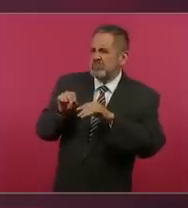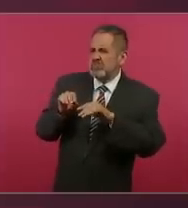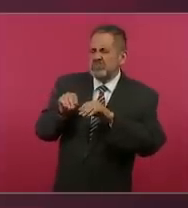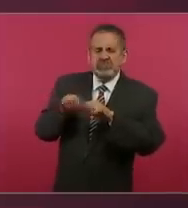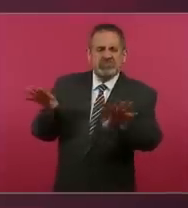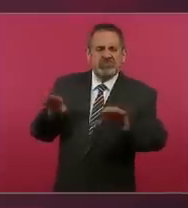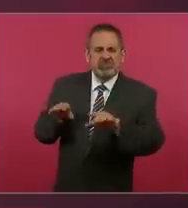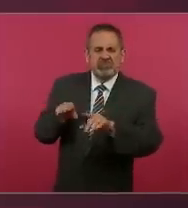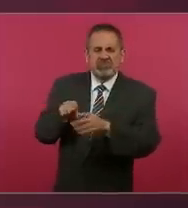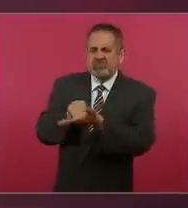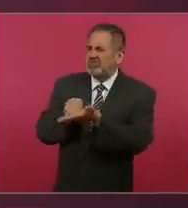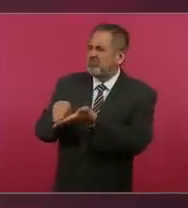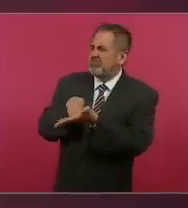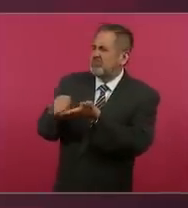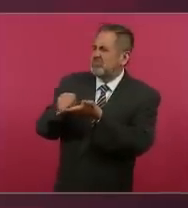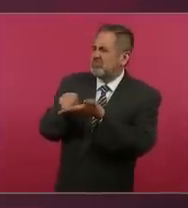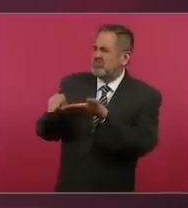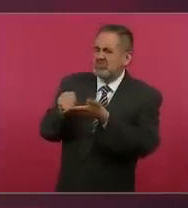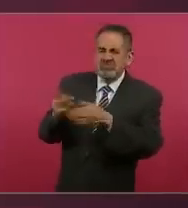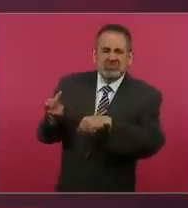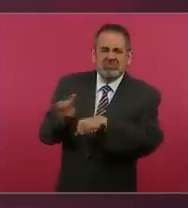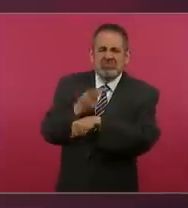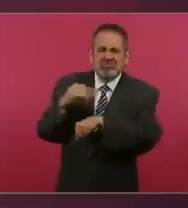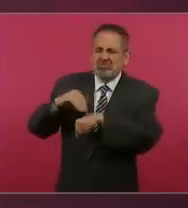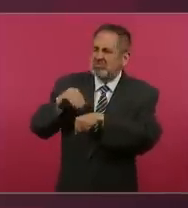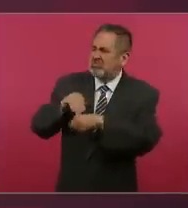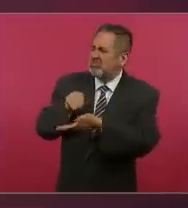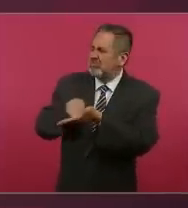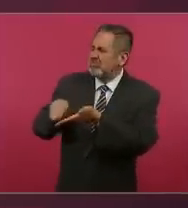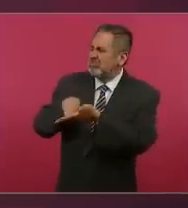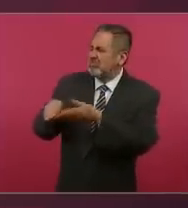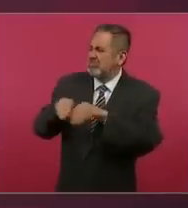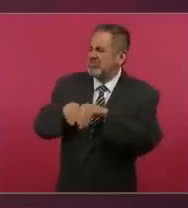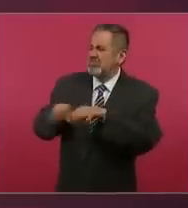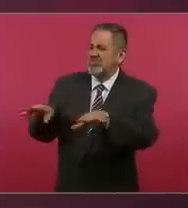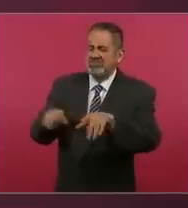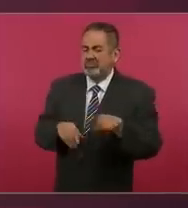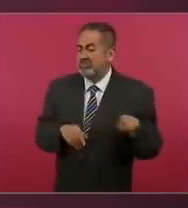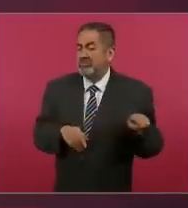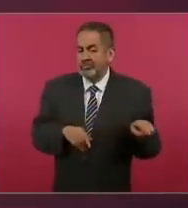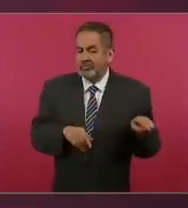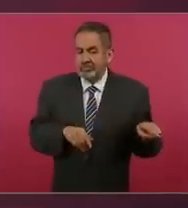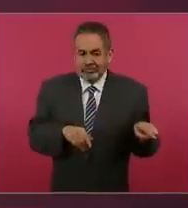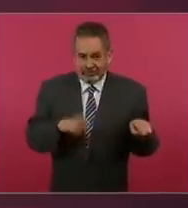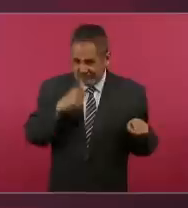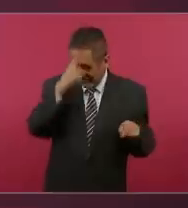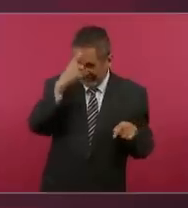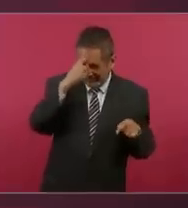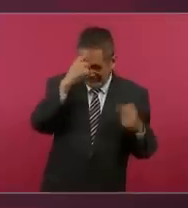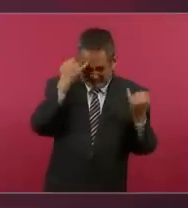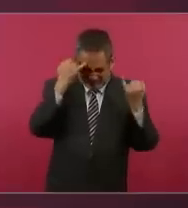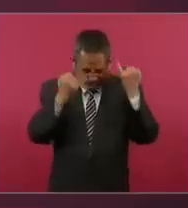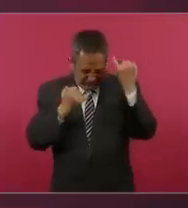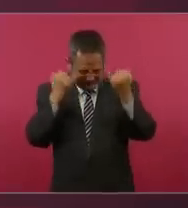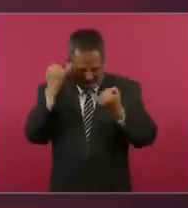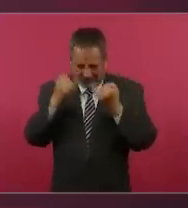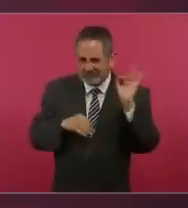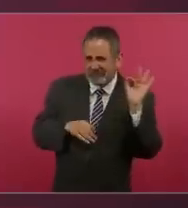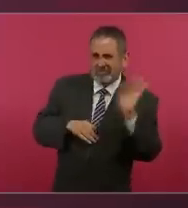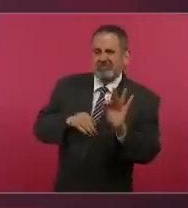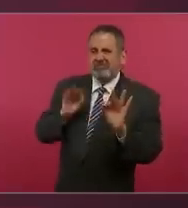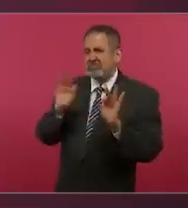de calumniar y de crear ambientes enrarecidos